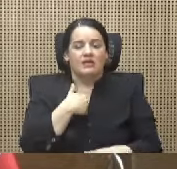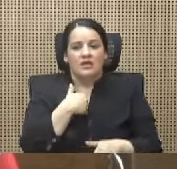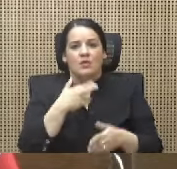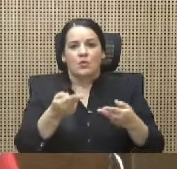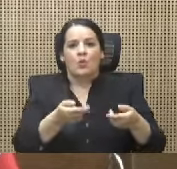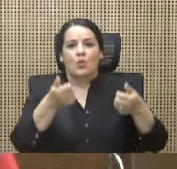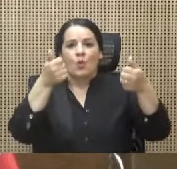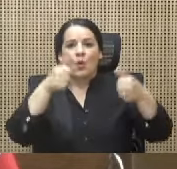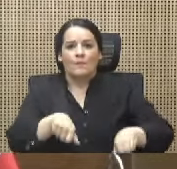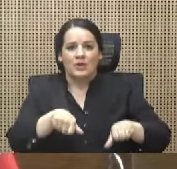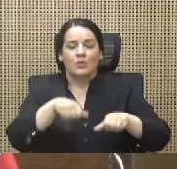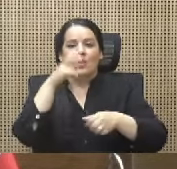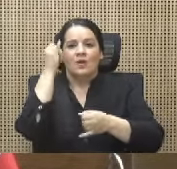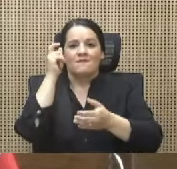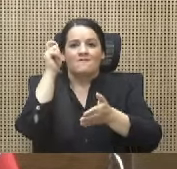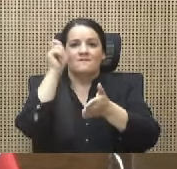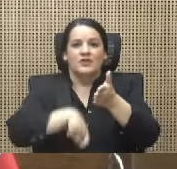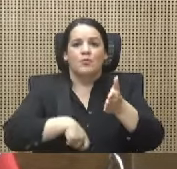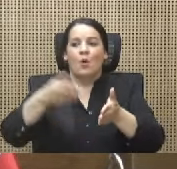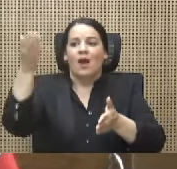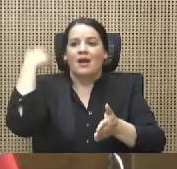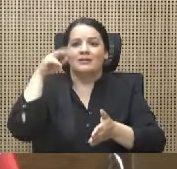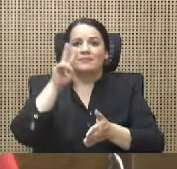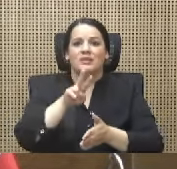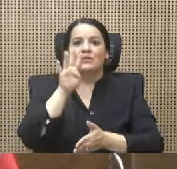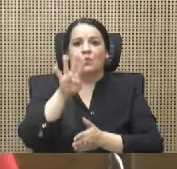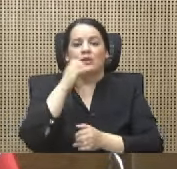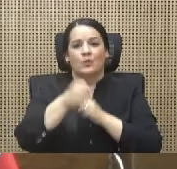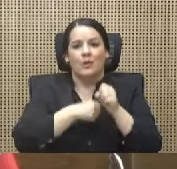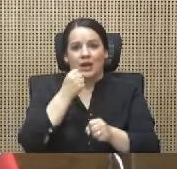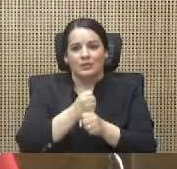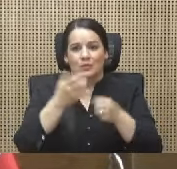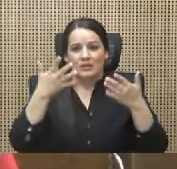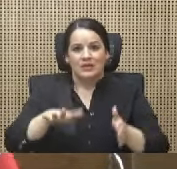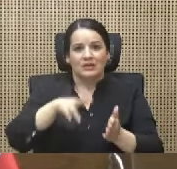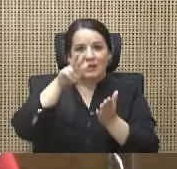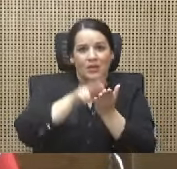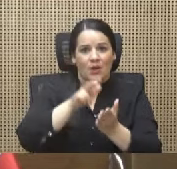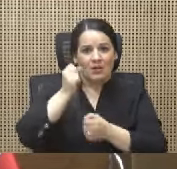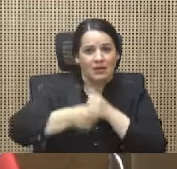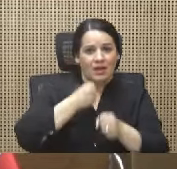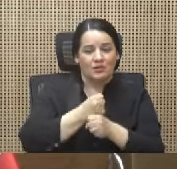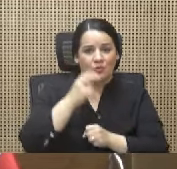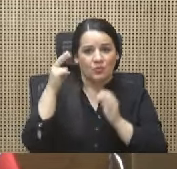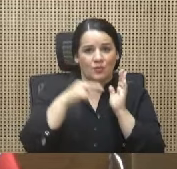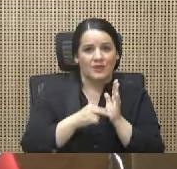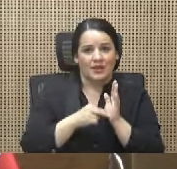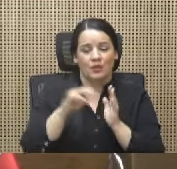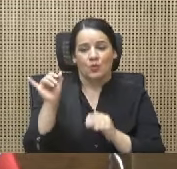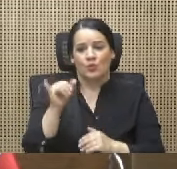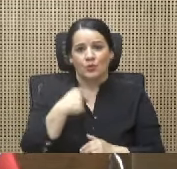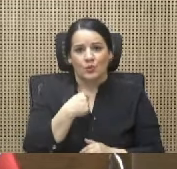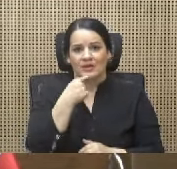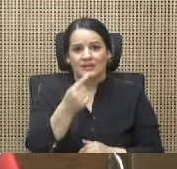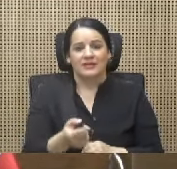firmamos hace 24 años. Entonces, si se aprobó en el año 2000, como les decía,